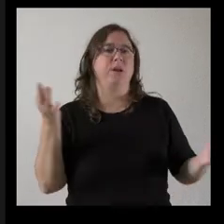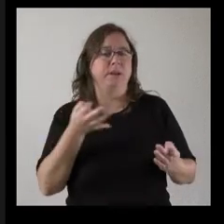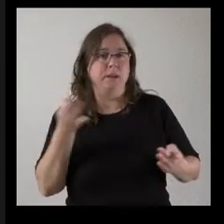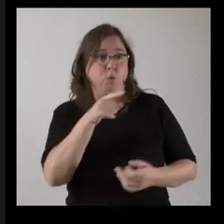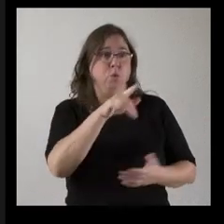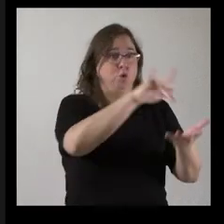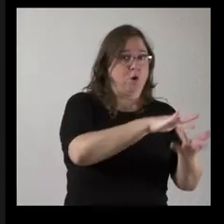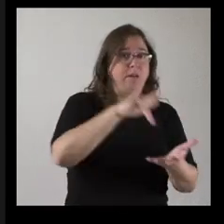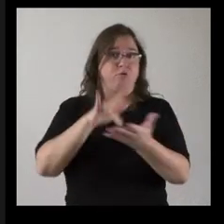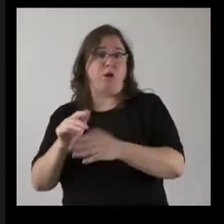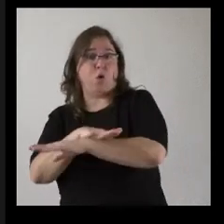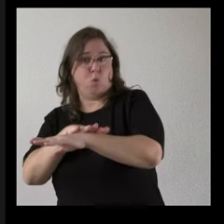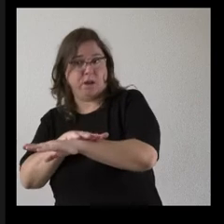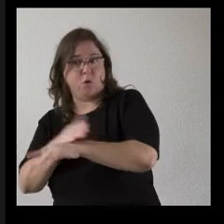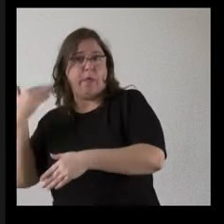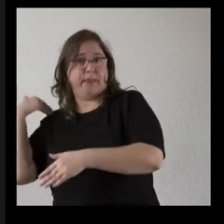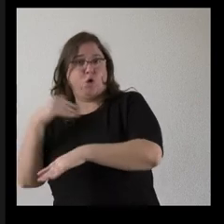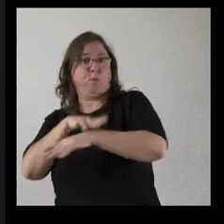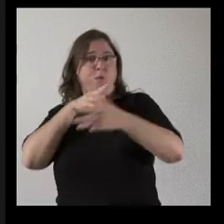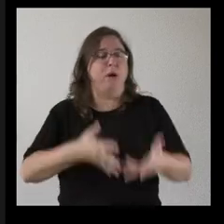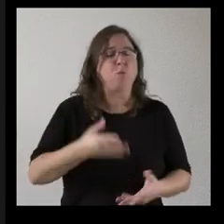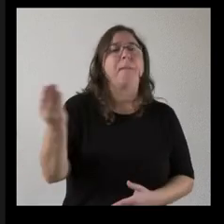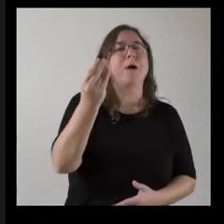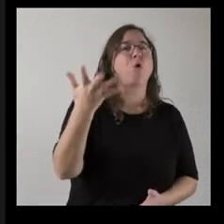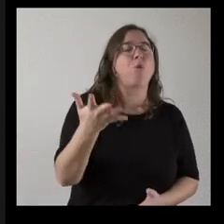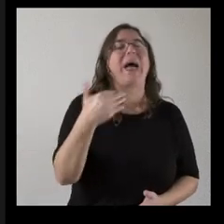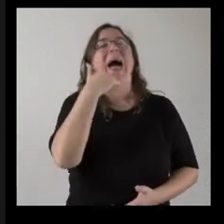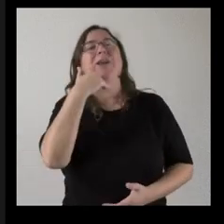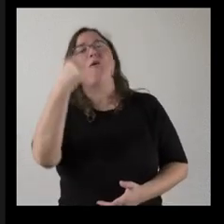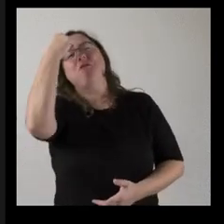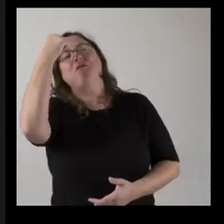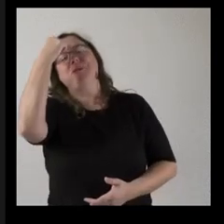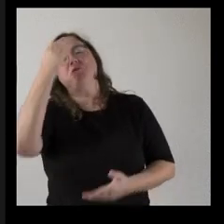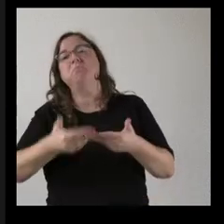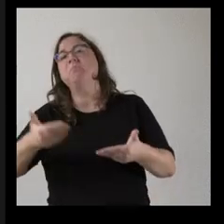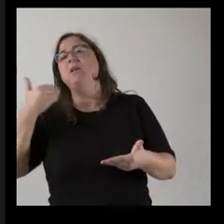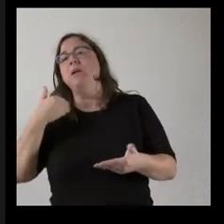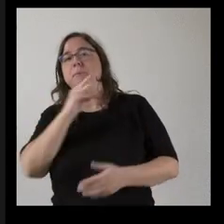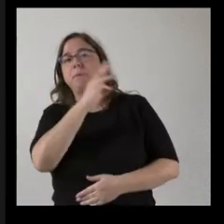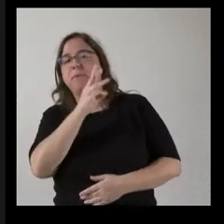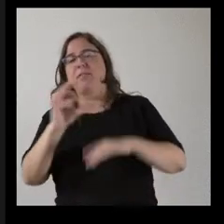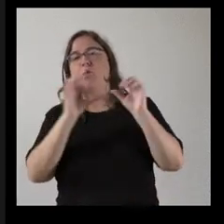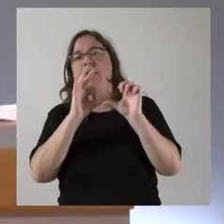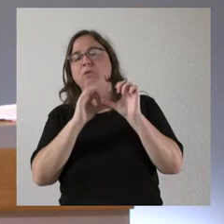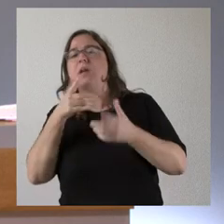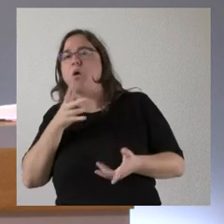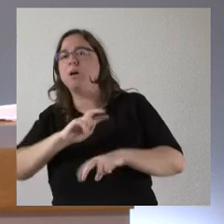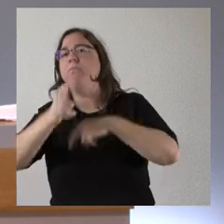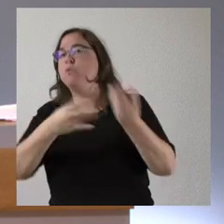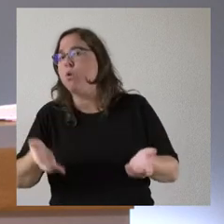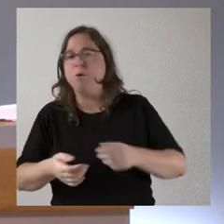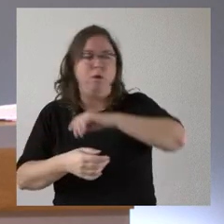los dos este gobierno con respecto al anterior y que echarle menos Y es que sea algo de menos del gobierno PP y ciudadanos gracias